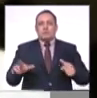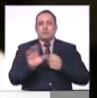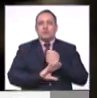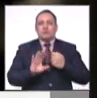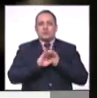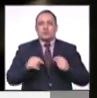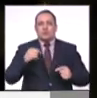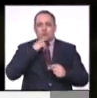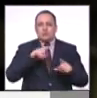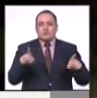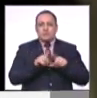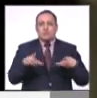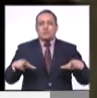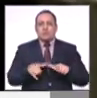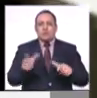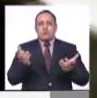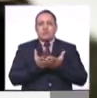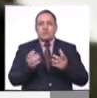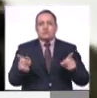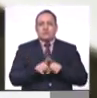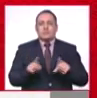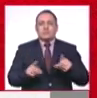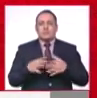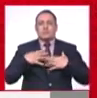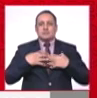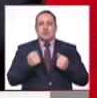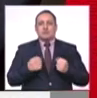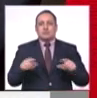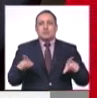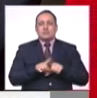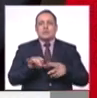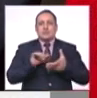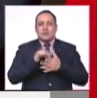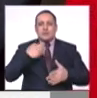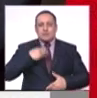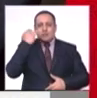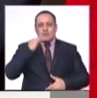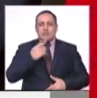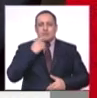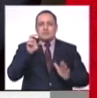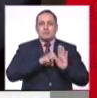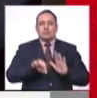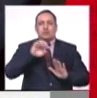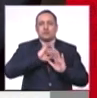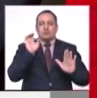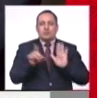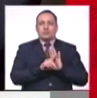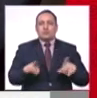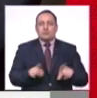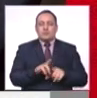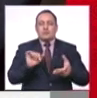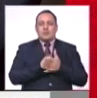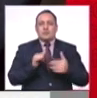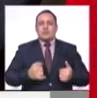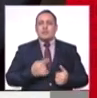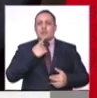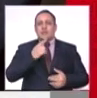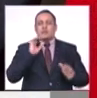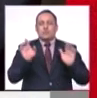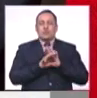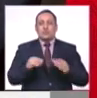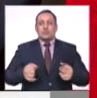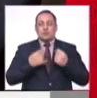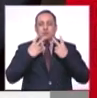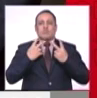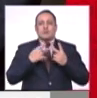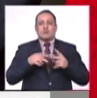a las mujeres, centros educativos y de salud. La idea de este proyecto es disuadir